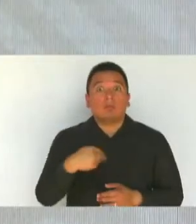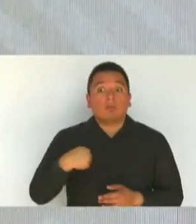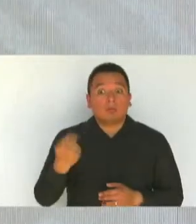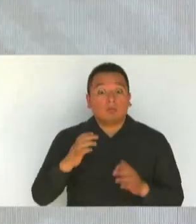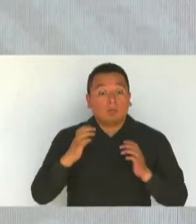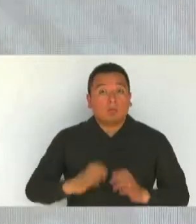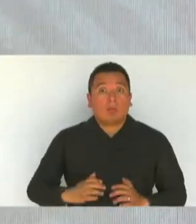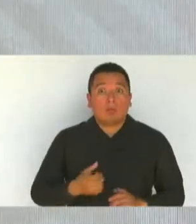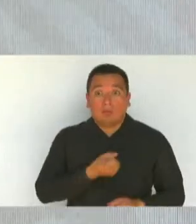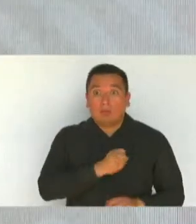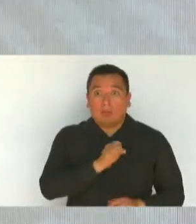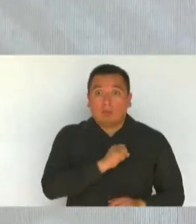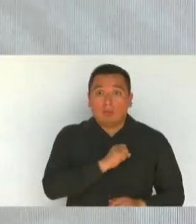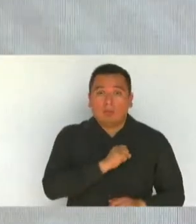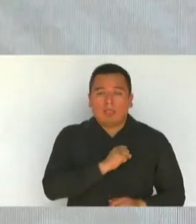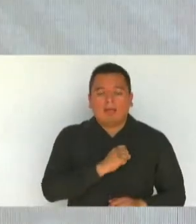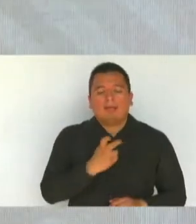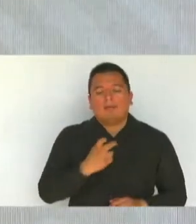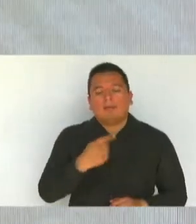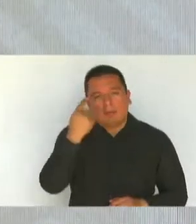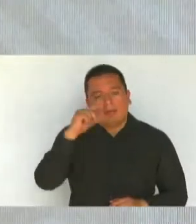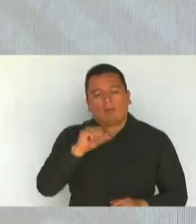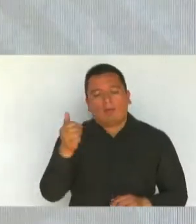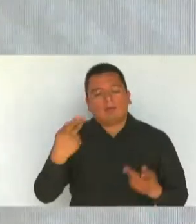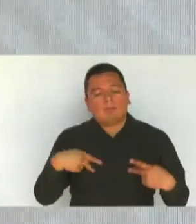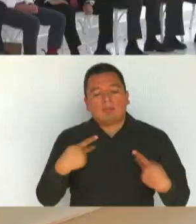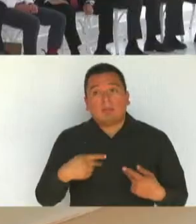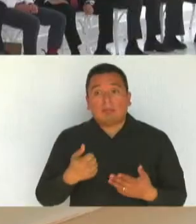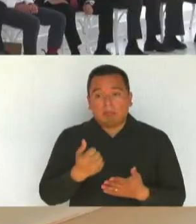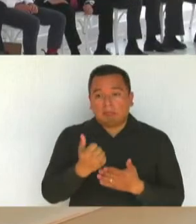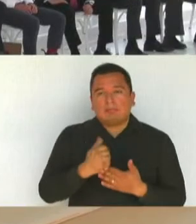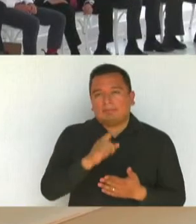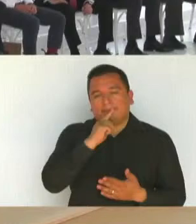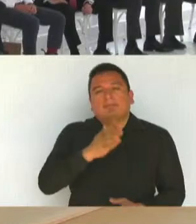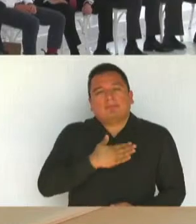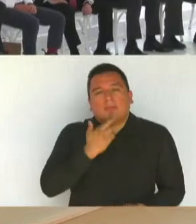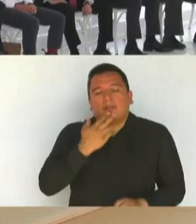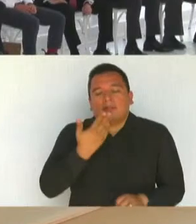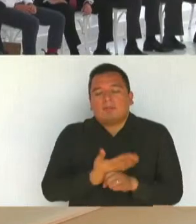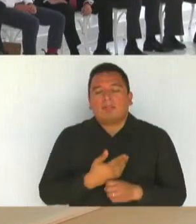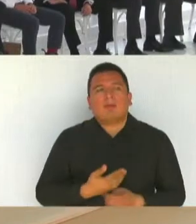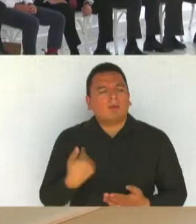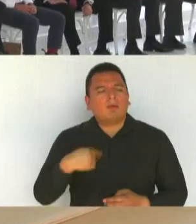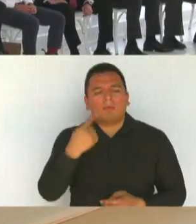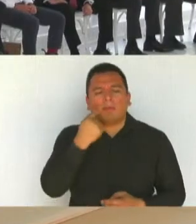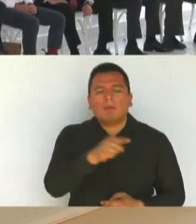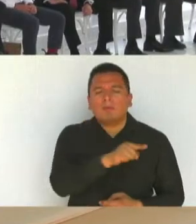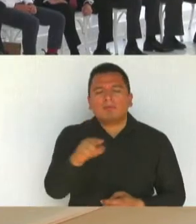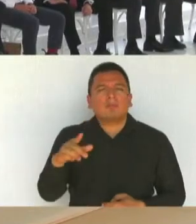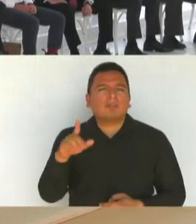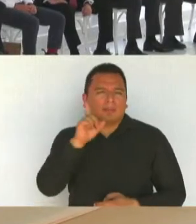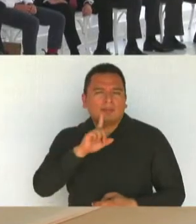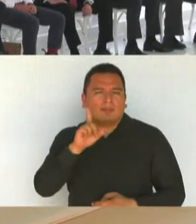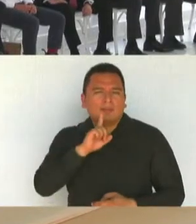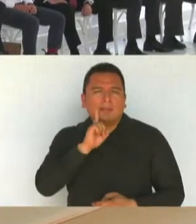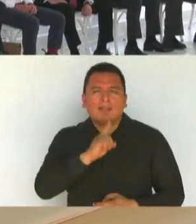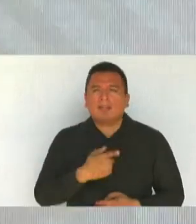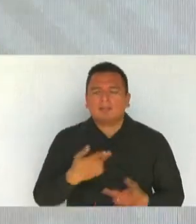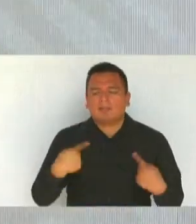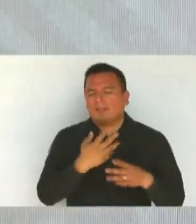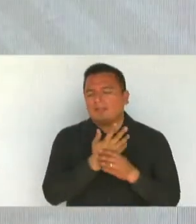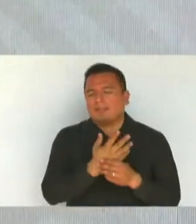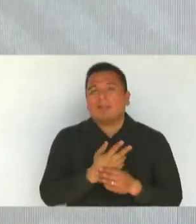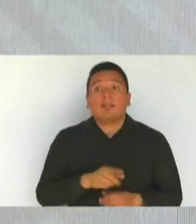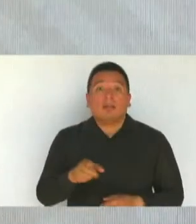salud, difícilmente alguien más se va a hacer responsable. Veo aquí muchas mujeres y normalmente dicen que las mujeres somos